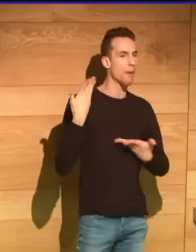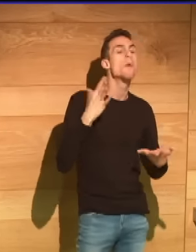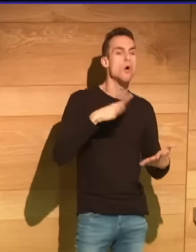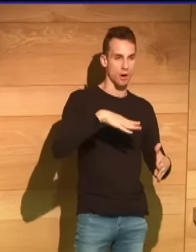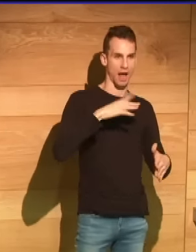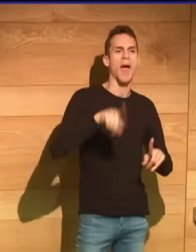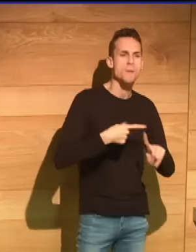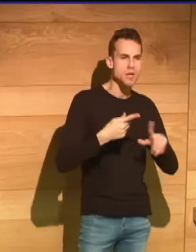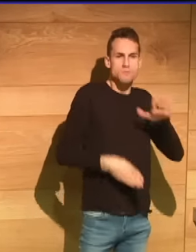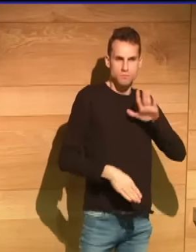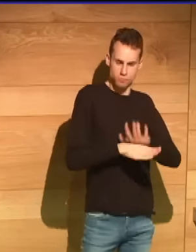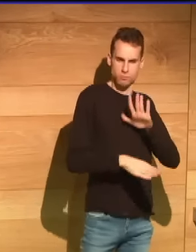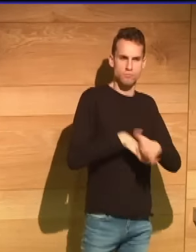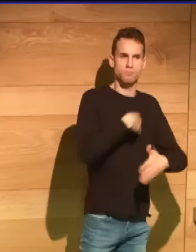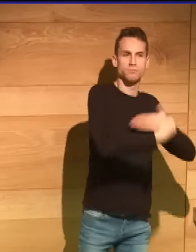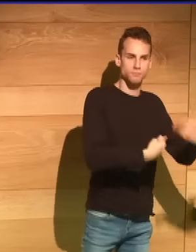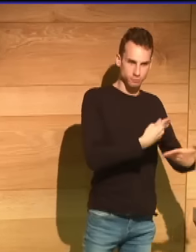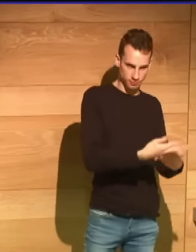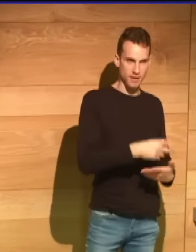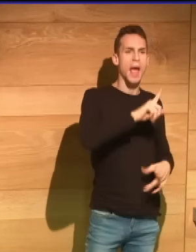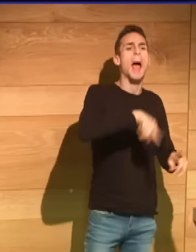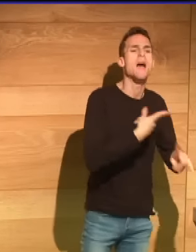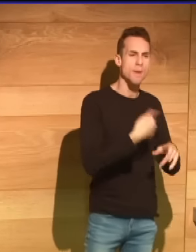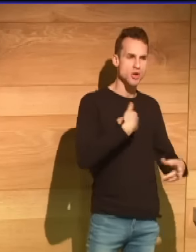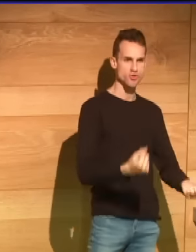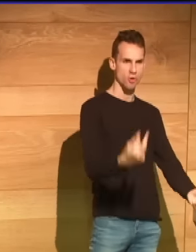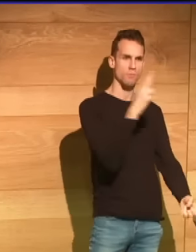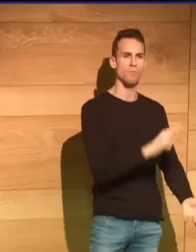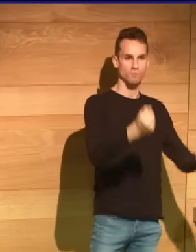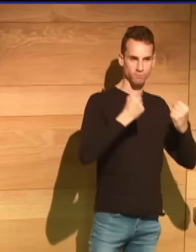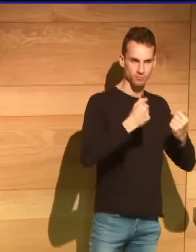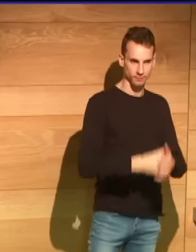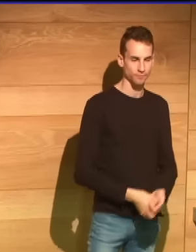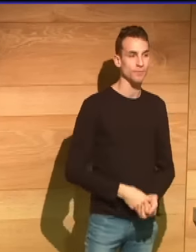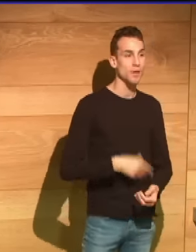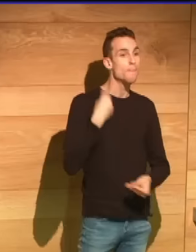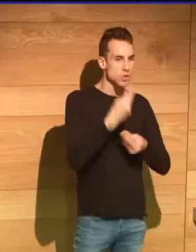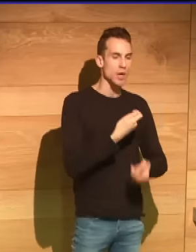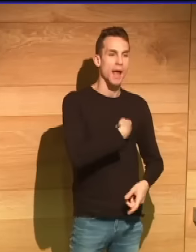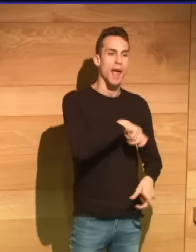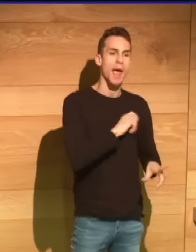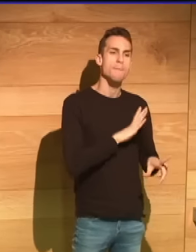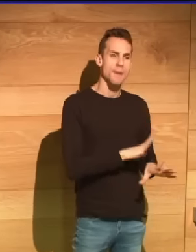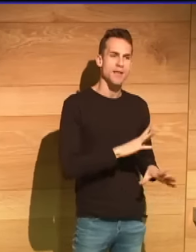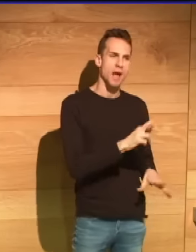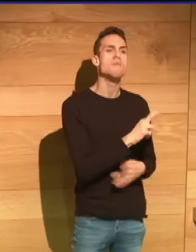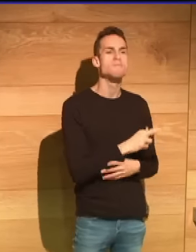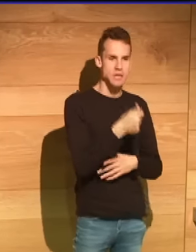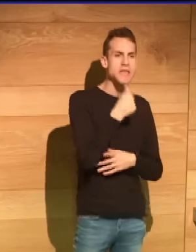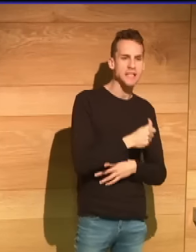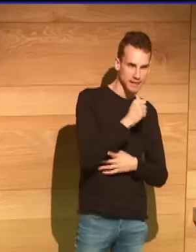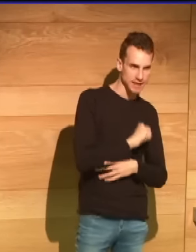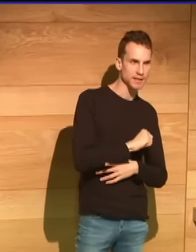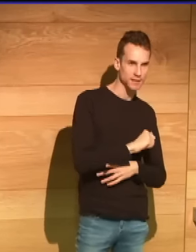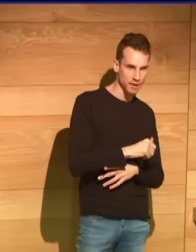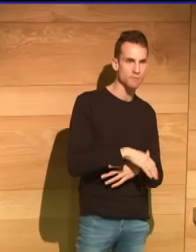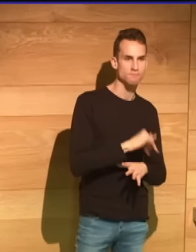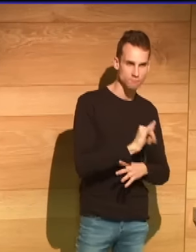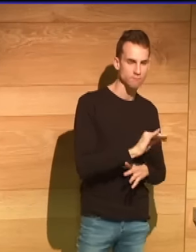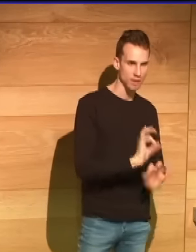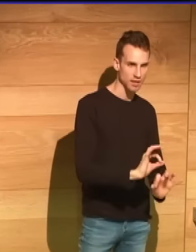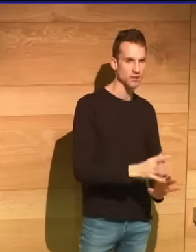más reforzado. Yo creo que España va a salir más resiliente, que tenemos una agenda digital que va a permitir poner España en el